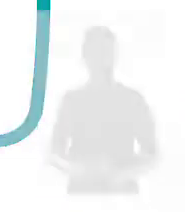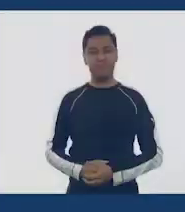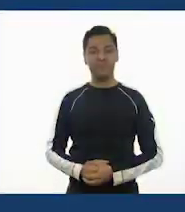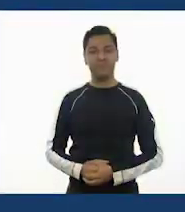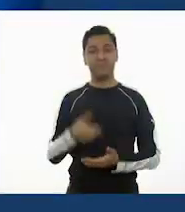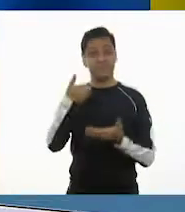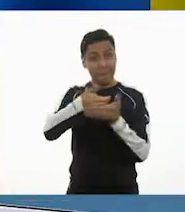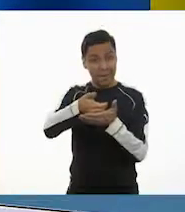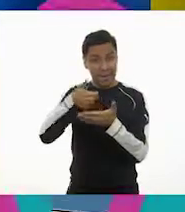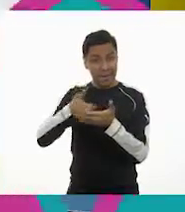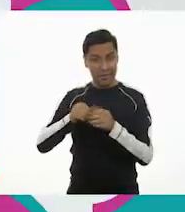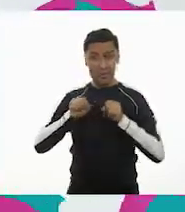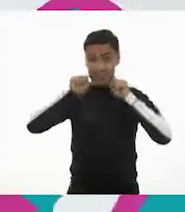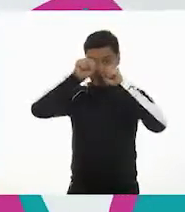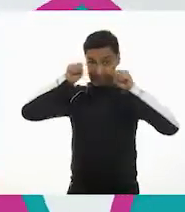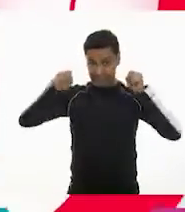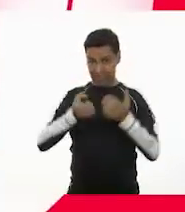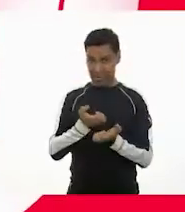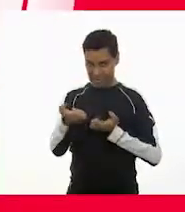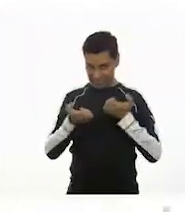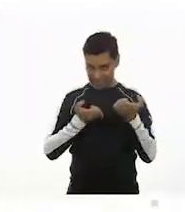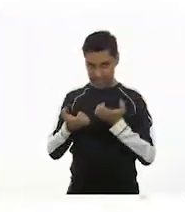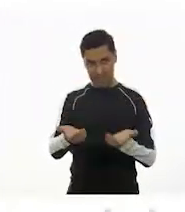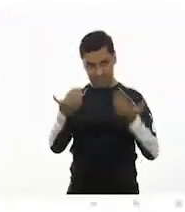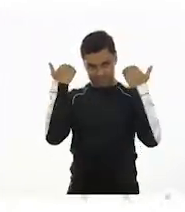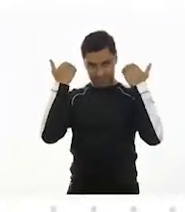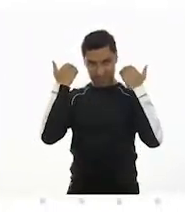pero antes, a movernos un poco.